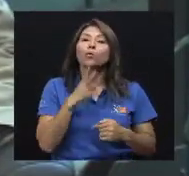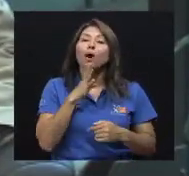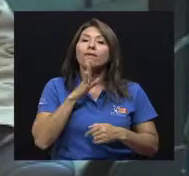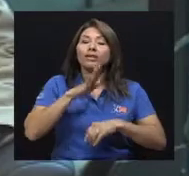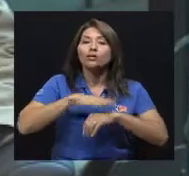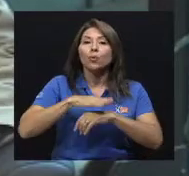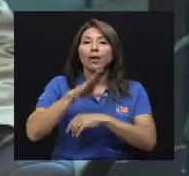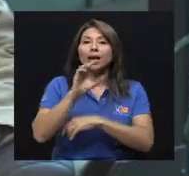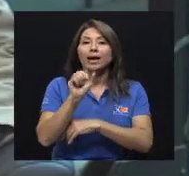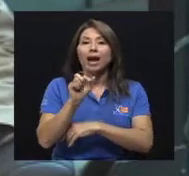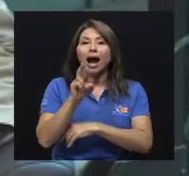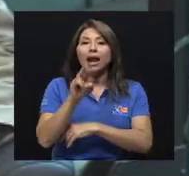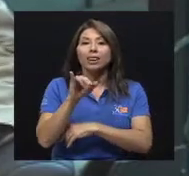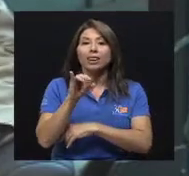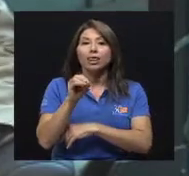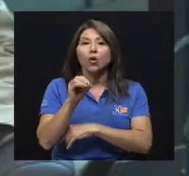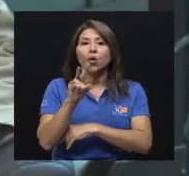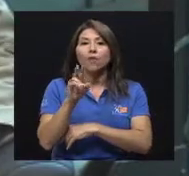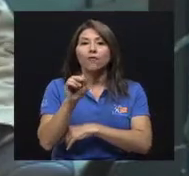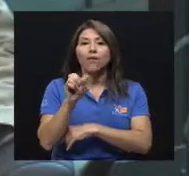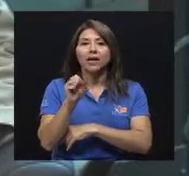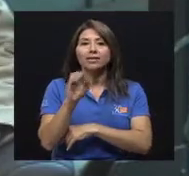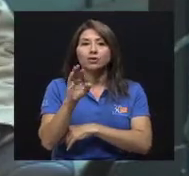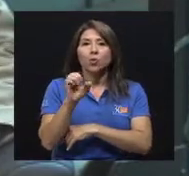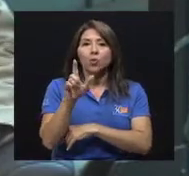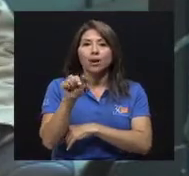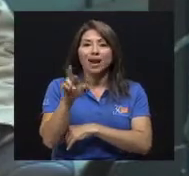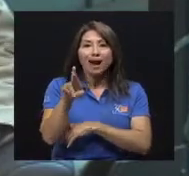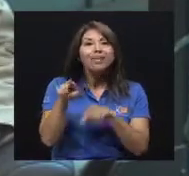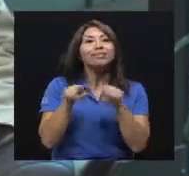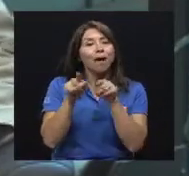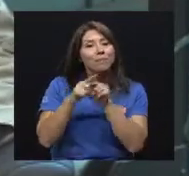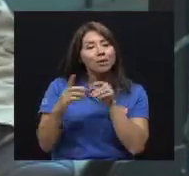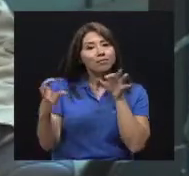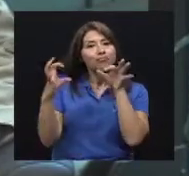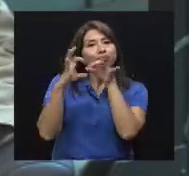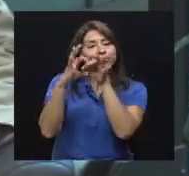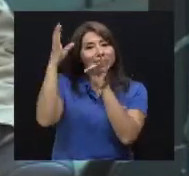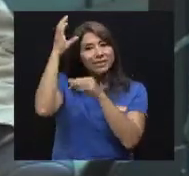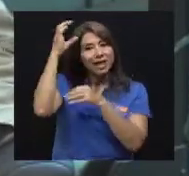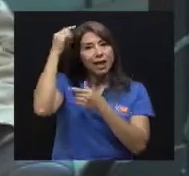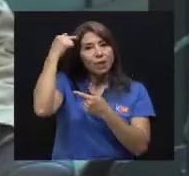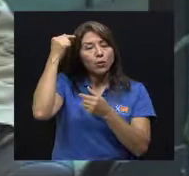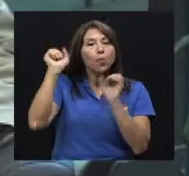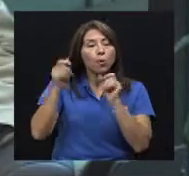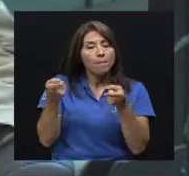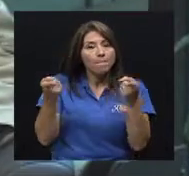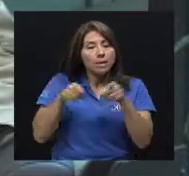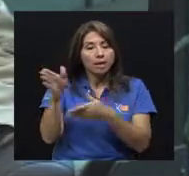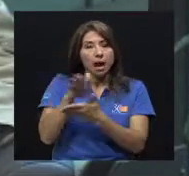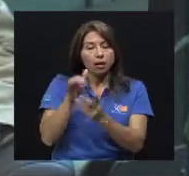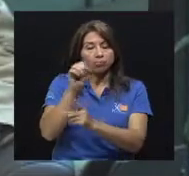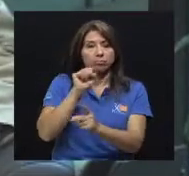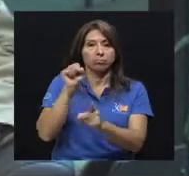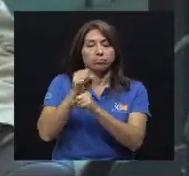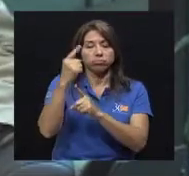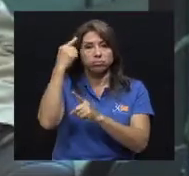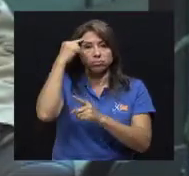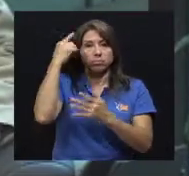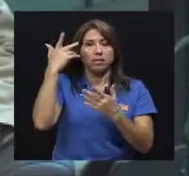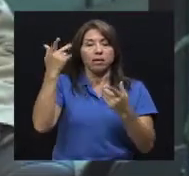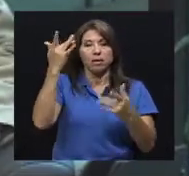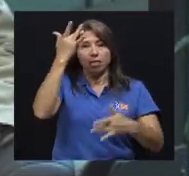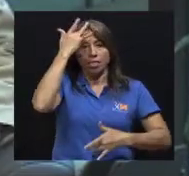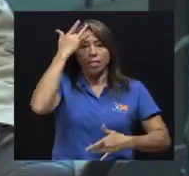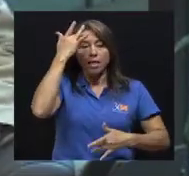uno habla de cardiovascular a veces incluye también el cerebro, porque el cerebro tiene arterias y se predispone el paciente a tener eventos cerebrovasculares, como hemos dicho